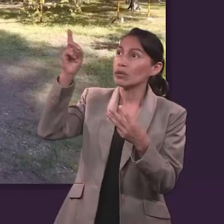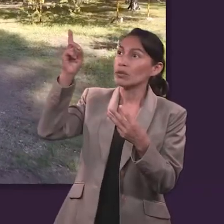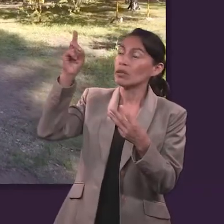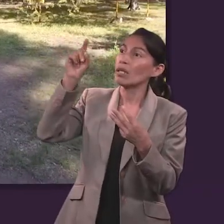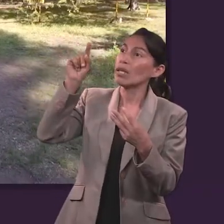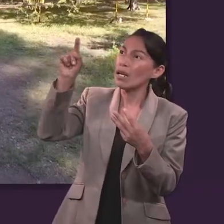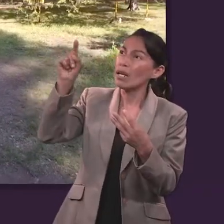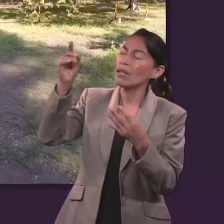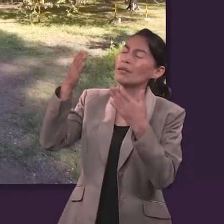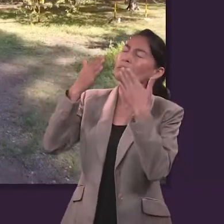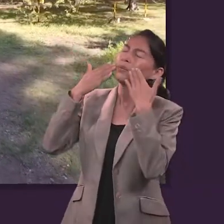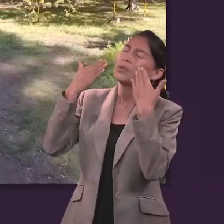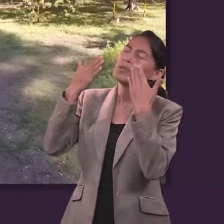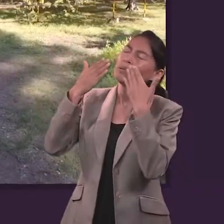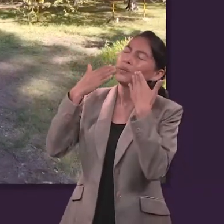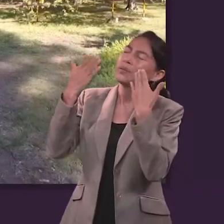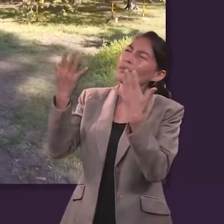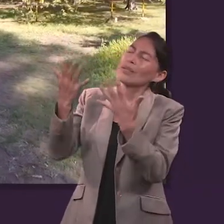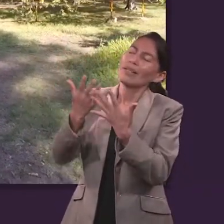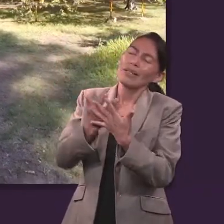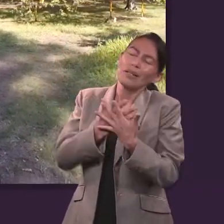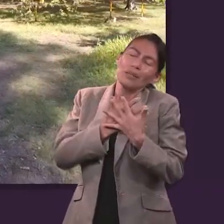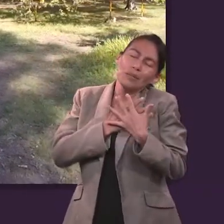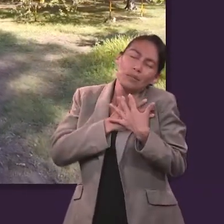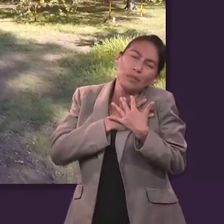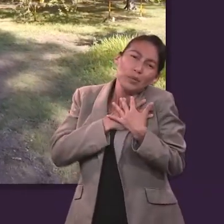Jesús muriera. Y lo tercero,